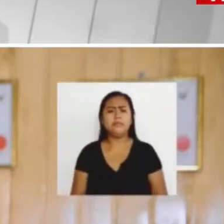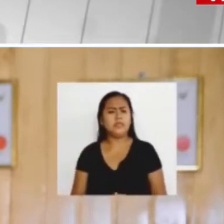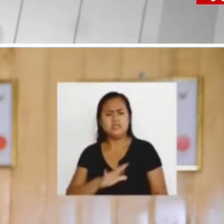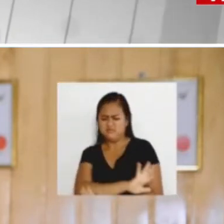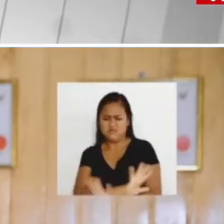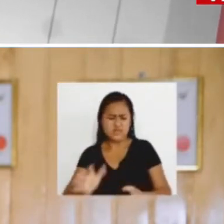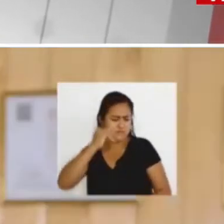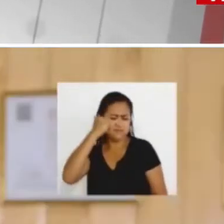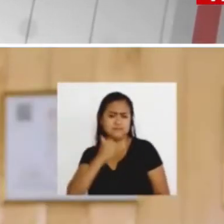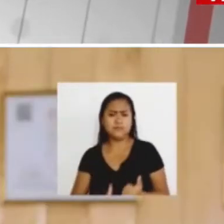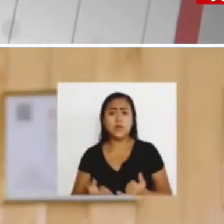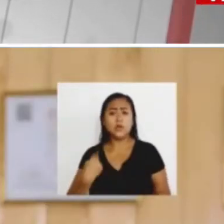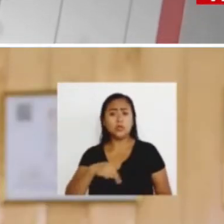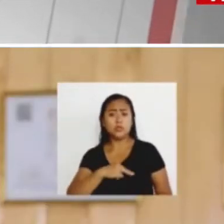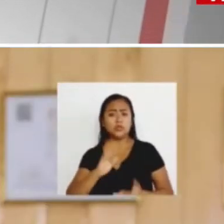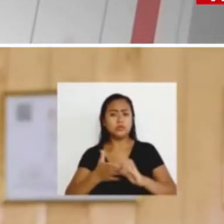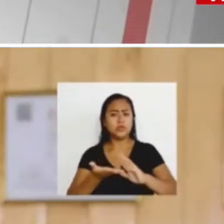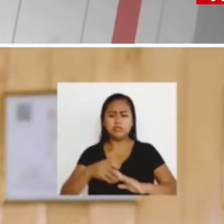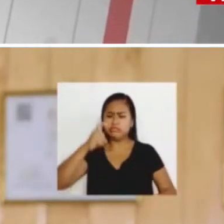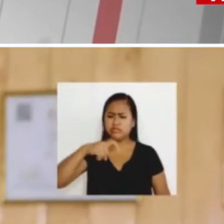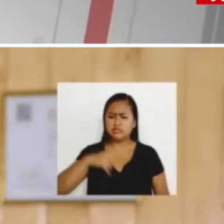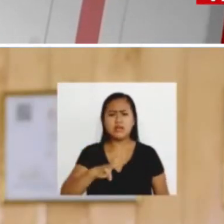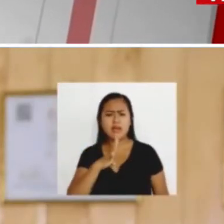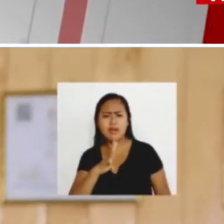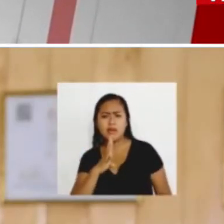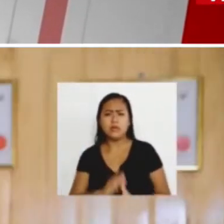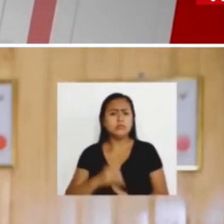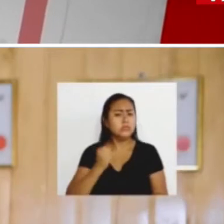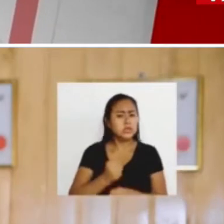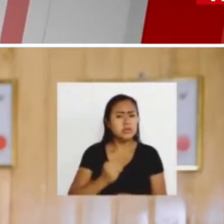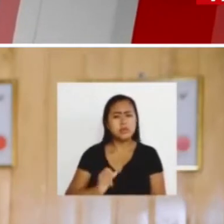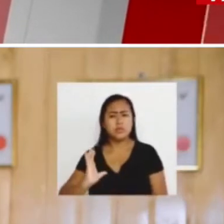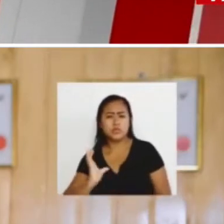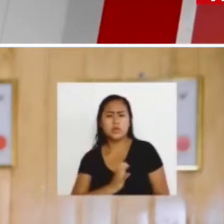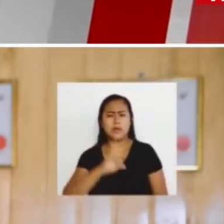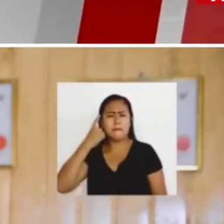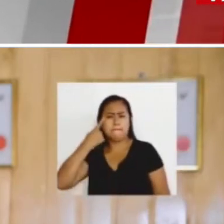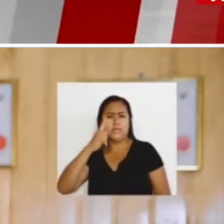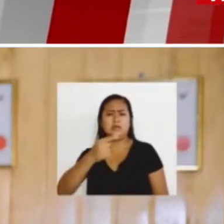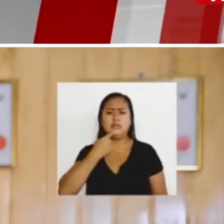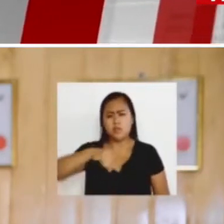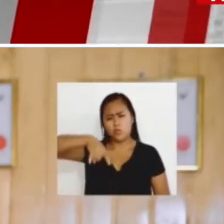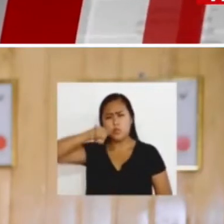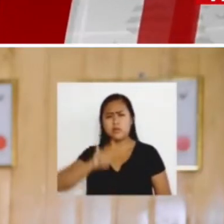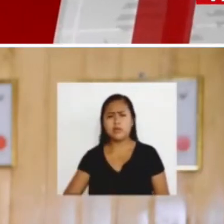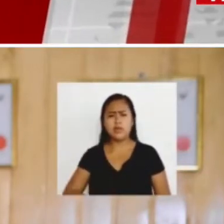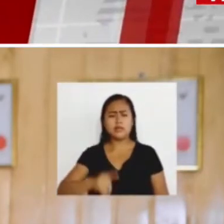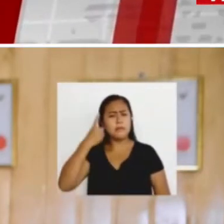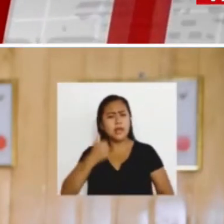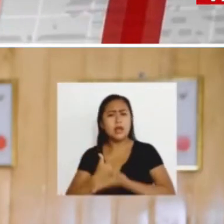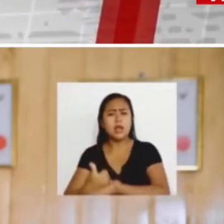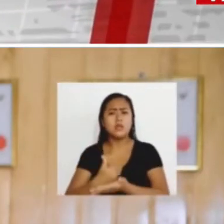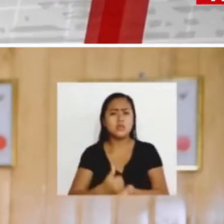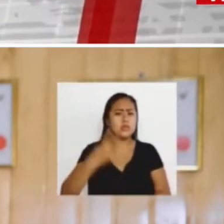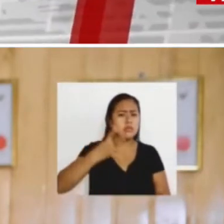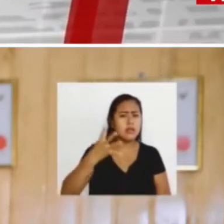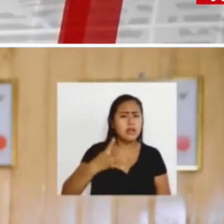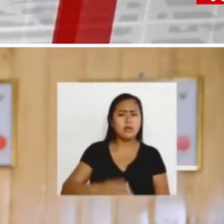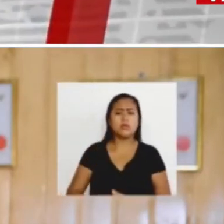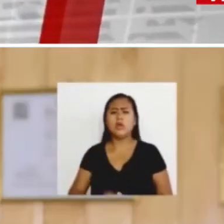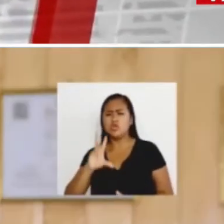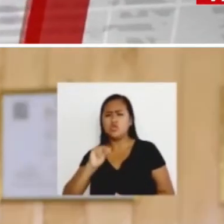a favor nuestro, ¿no? Entonces las encuestas son para eso. Las que nos favorecen nos fortalecen y las que no nos favorecen también nos comprometen a seguir